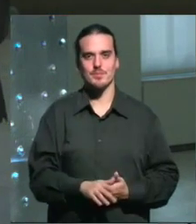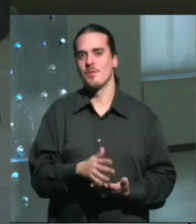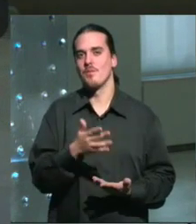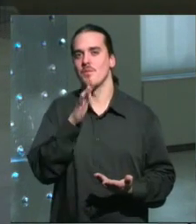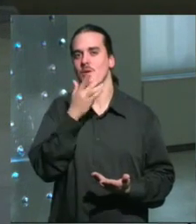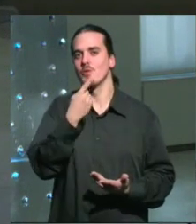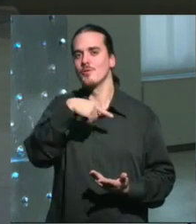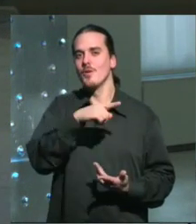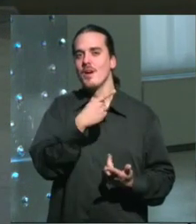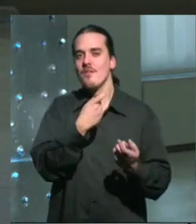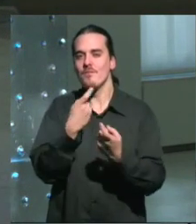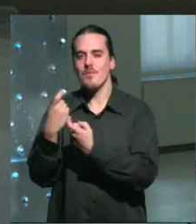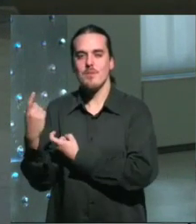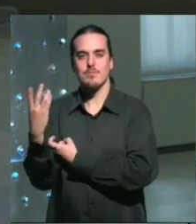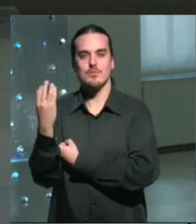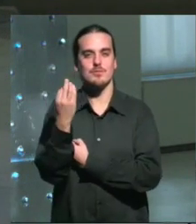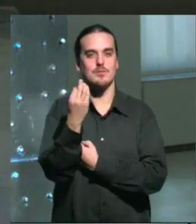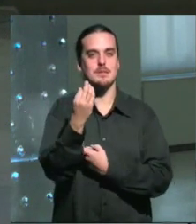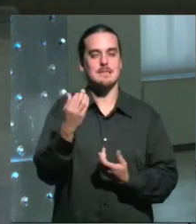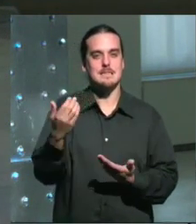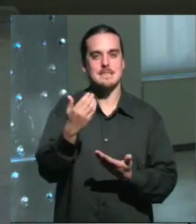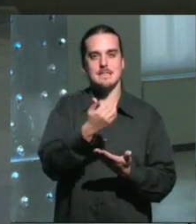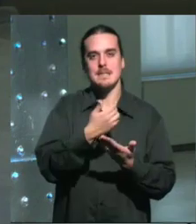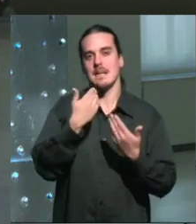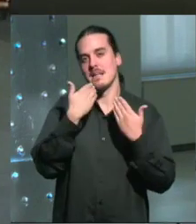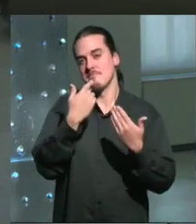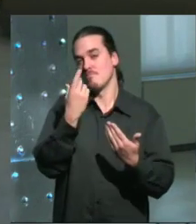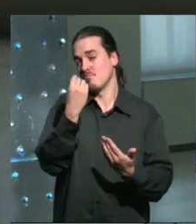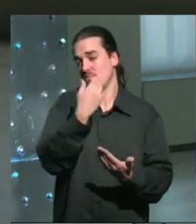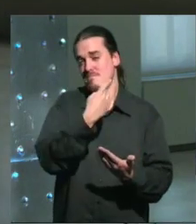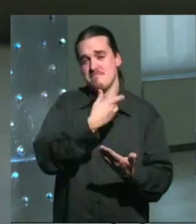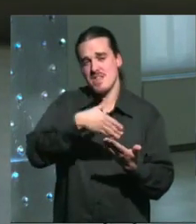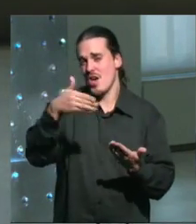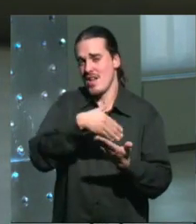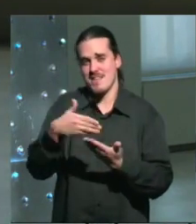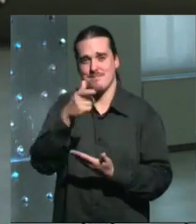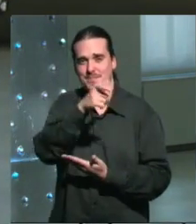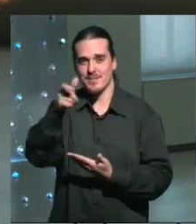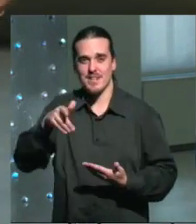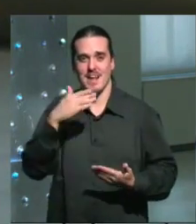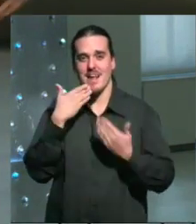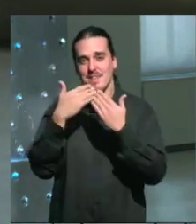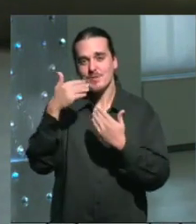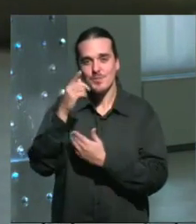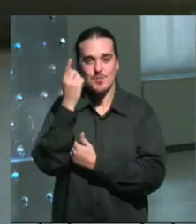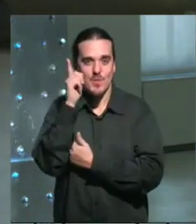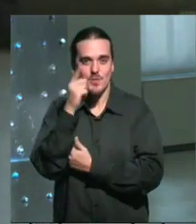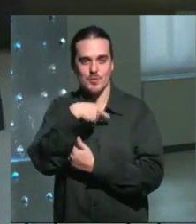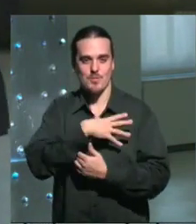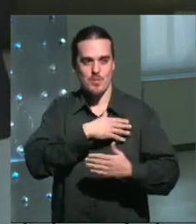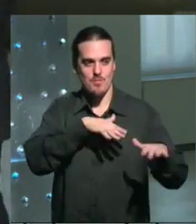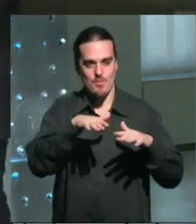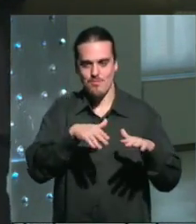recopilar la información de millones de personas con sus números de teléfonos a los cuales podíamos movilizar y mandar información, sino